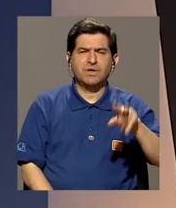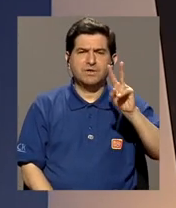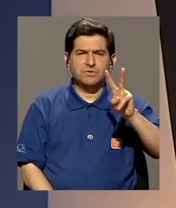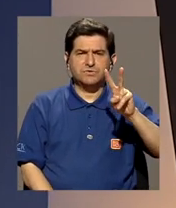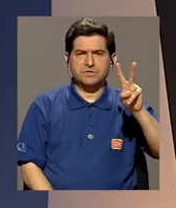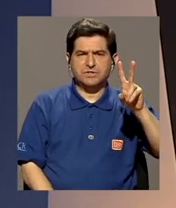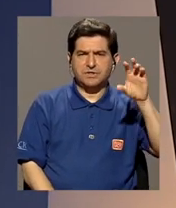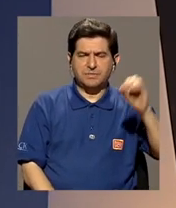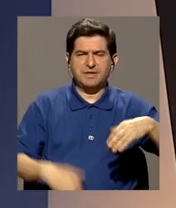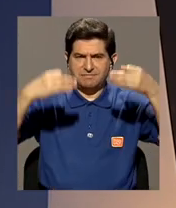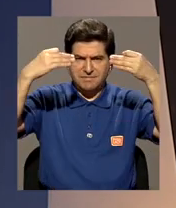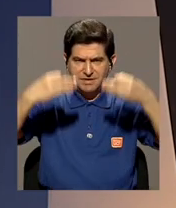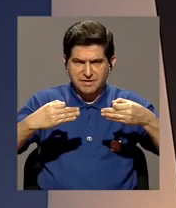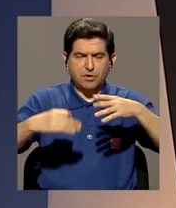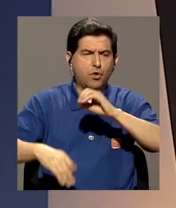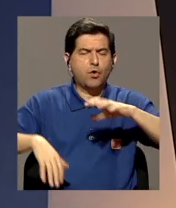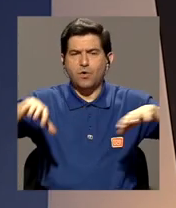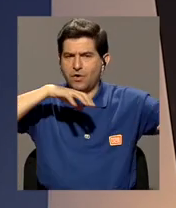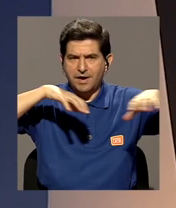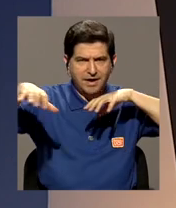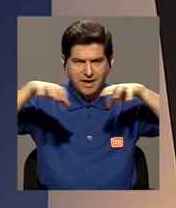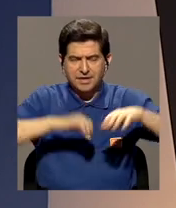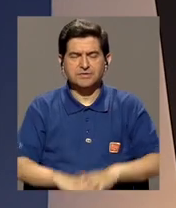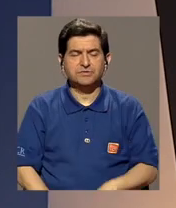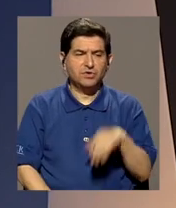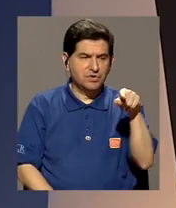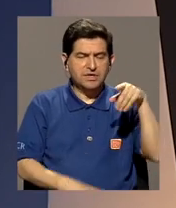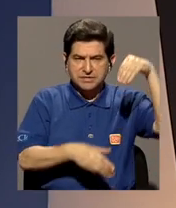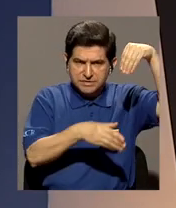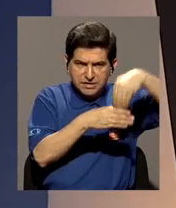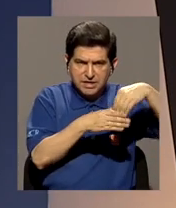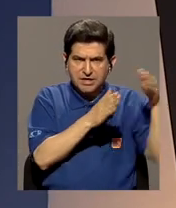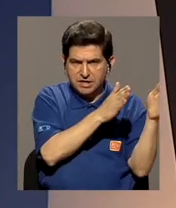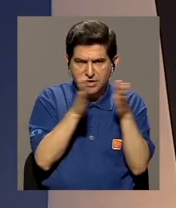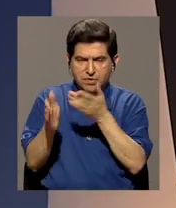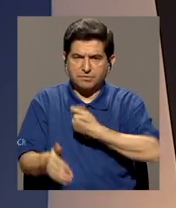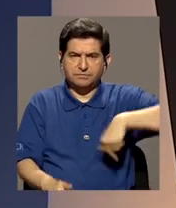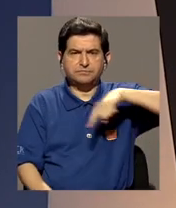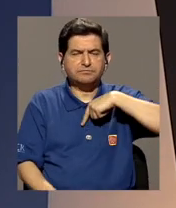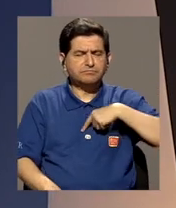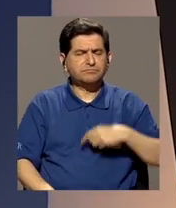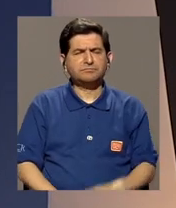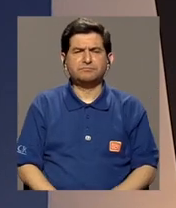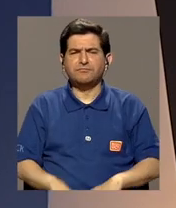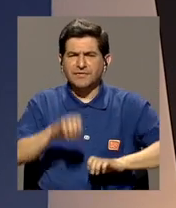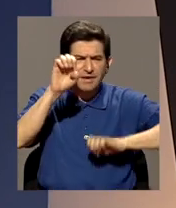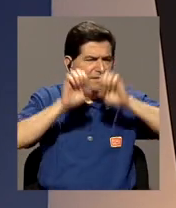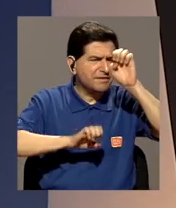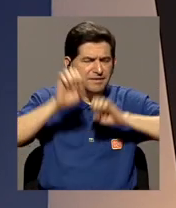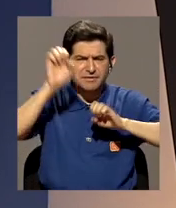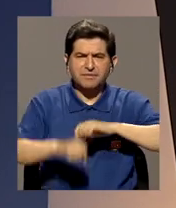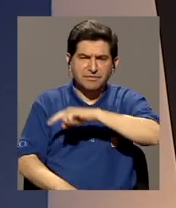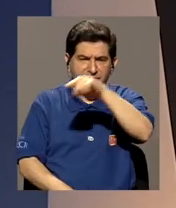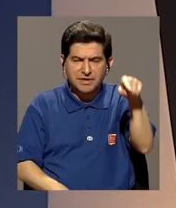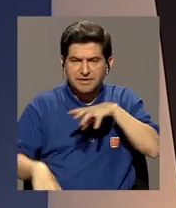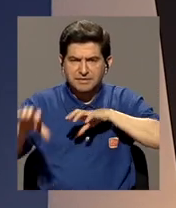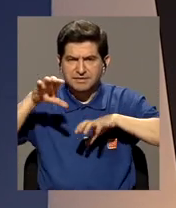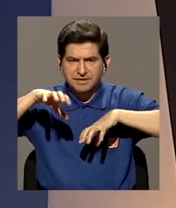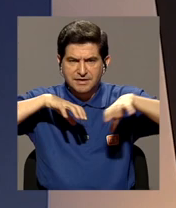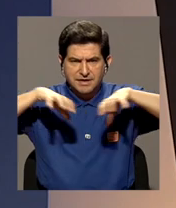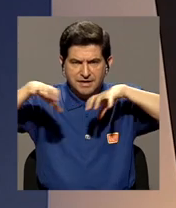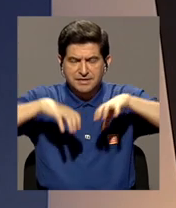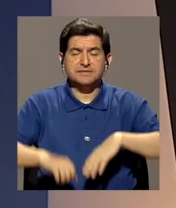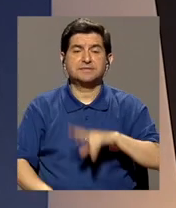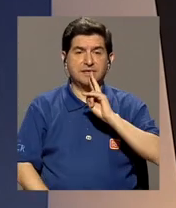220 medidas o acciones que vienen en ese plan y si nosotros hacemos una valoración de cuáles de esas acciones